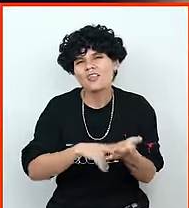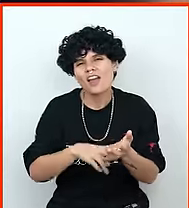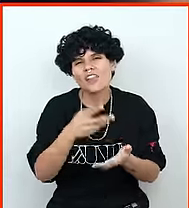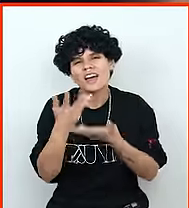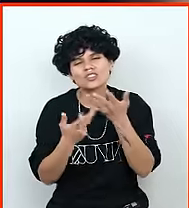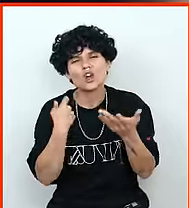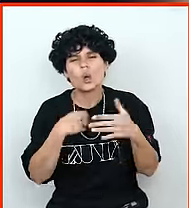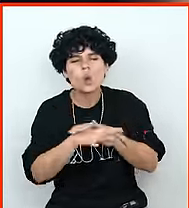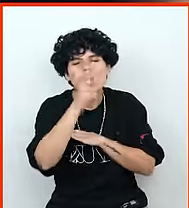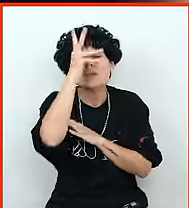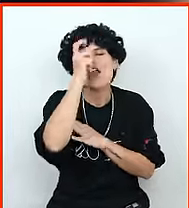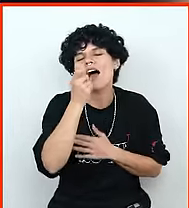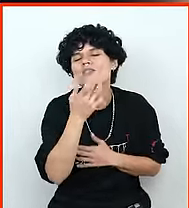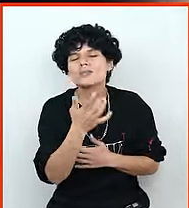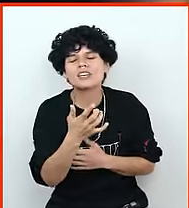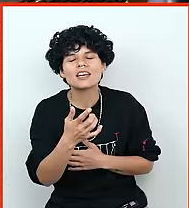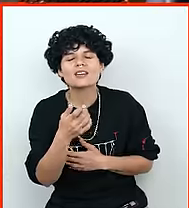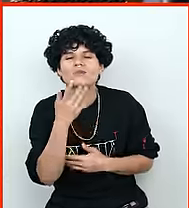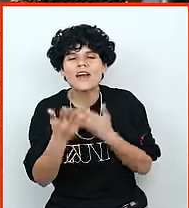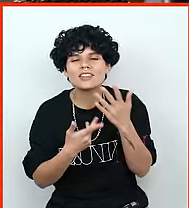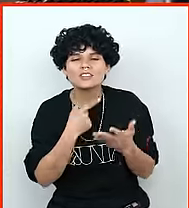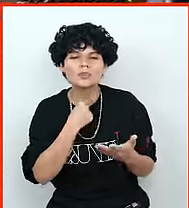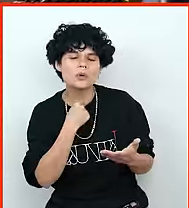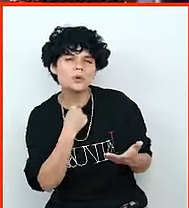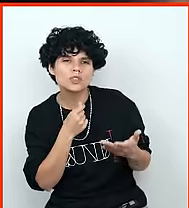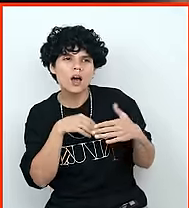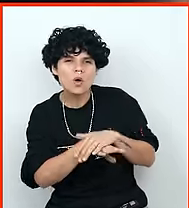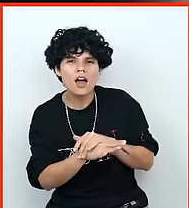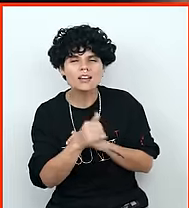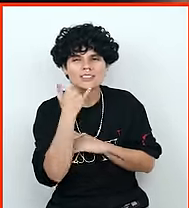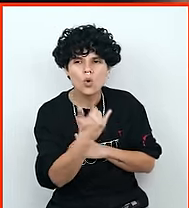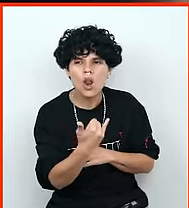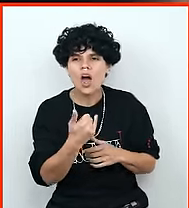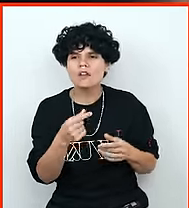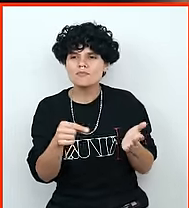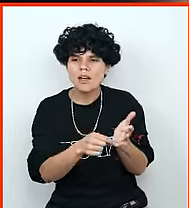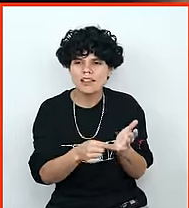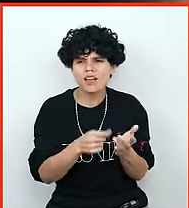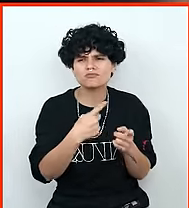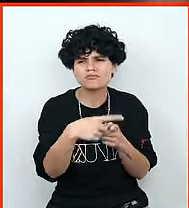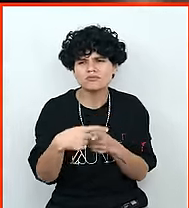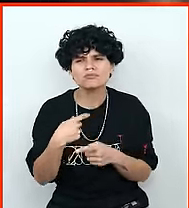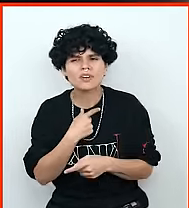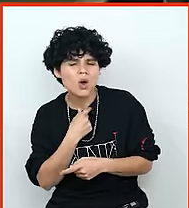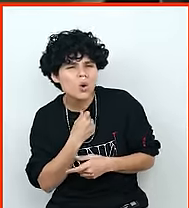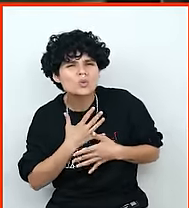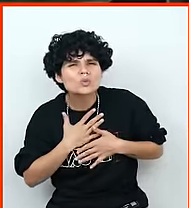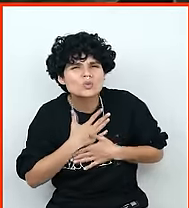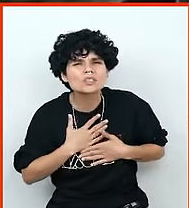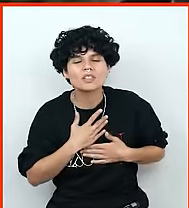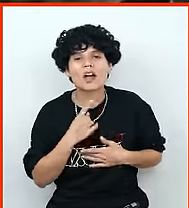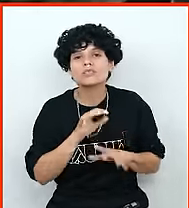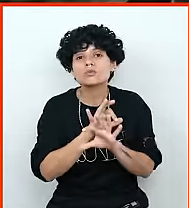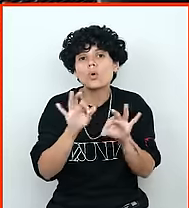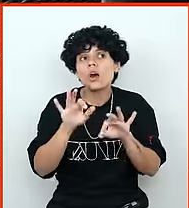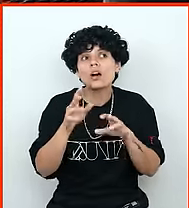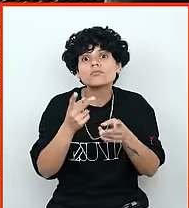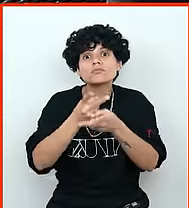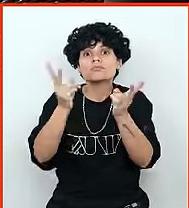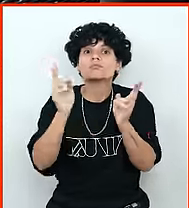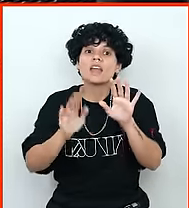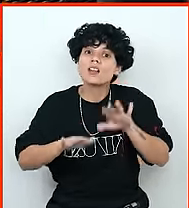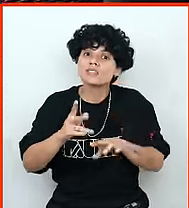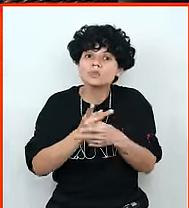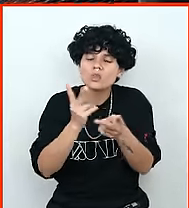enamoro de ellas. Viven en mi celular, en mi pen. Después digo, algunas nunca van a ver la luz del día, jamás, porque siento que no están a nivel. Ahí las tenía ahí, sí, están